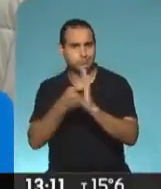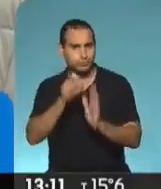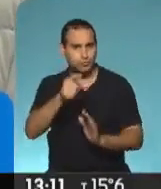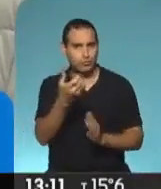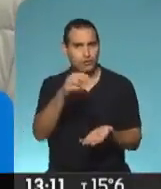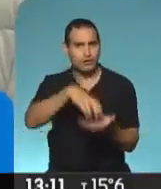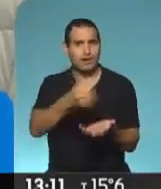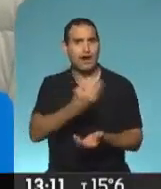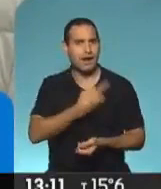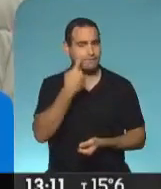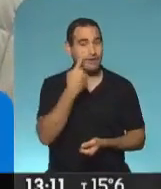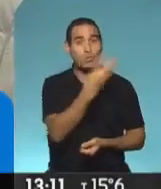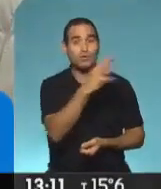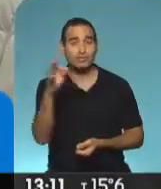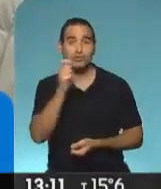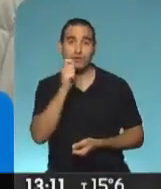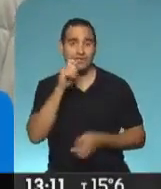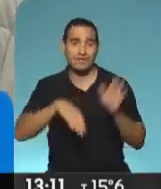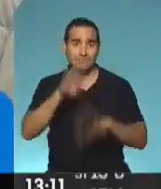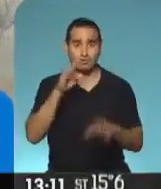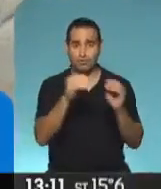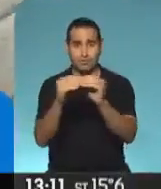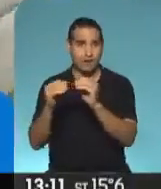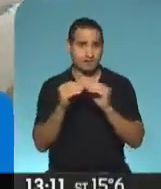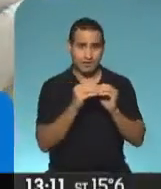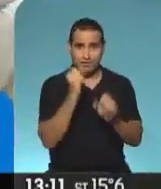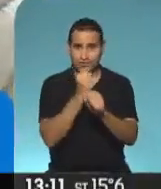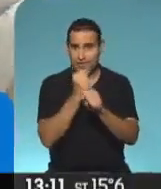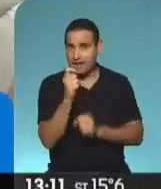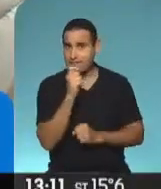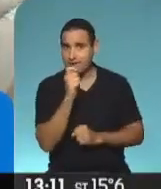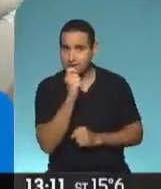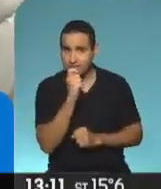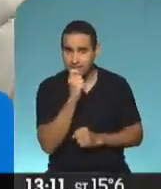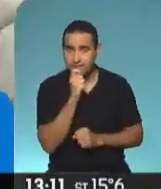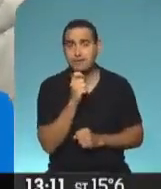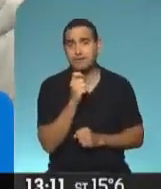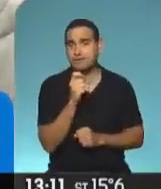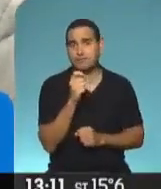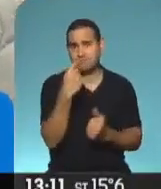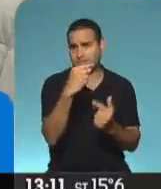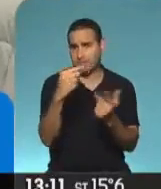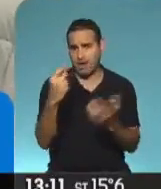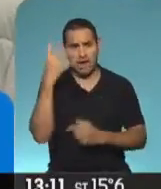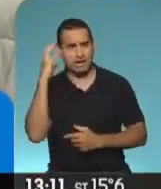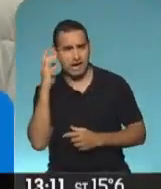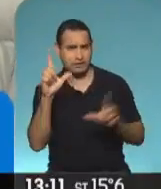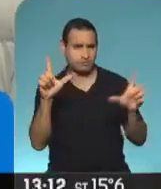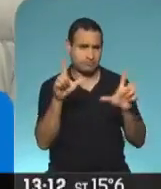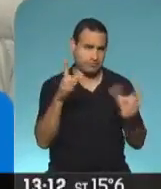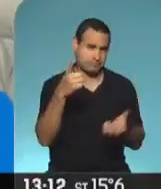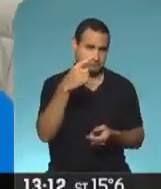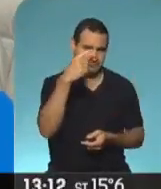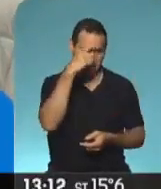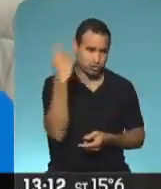más de 400 periodistas, colegas, trabajadores y trabajadoras de prensa de distintos medios de comunicación, no solo nacionales, sino también de todo